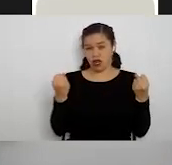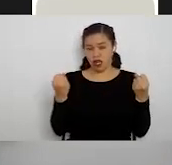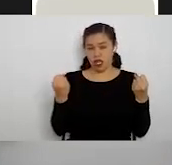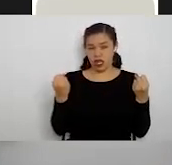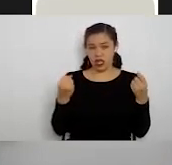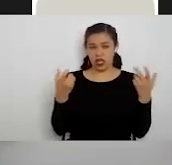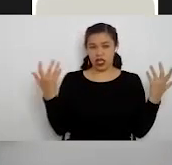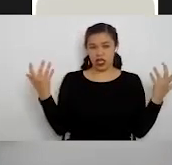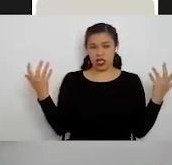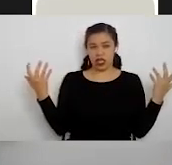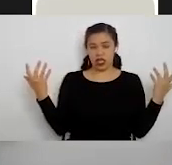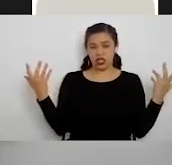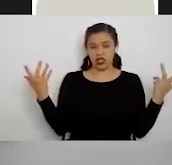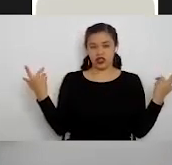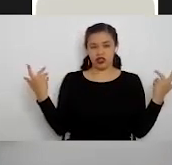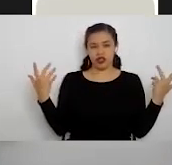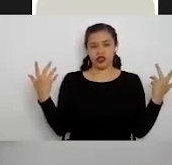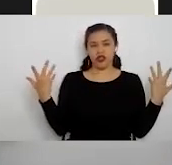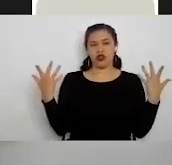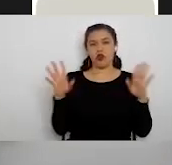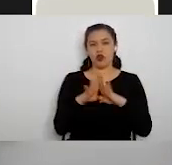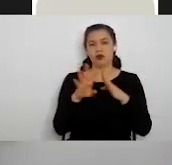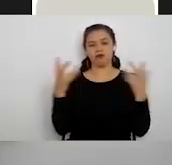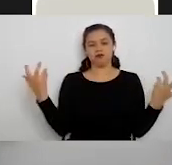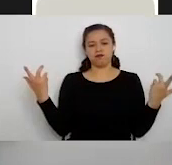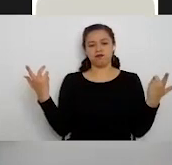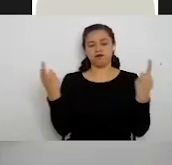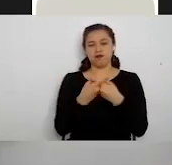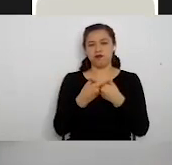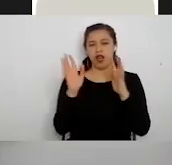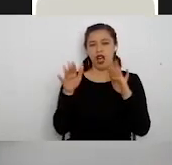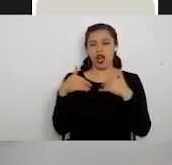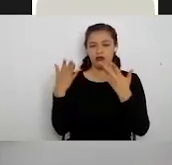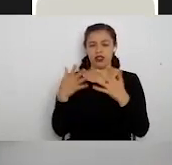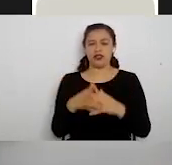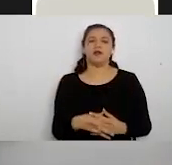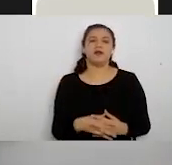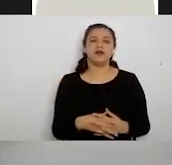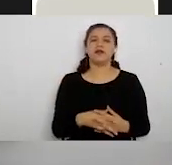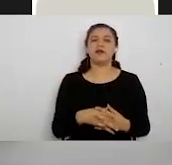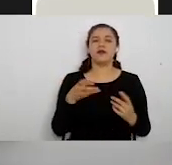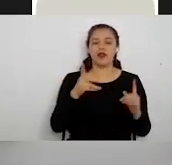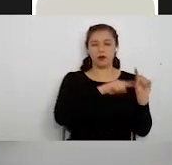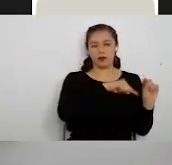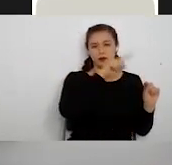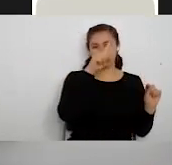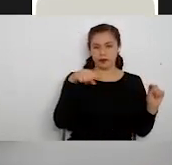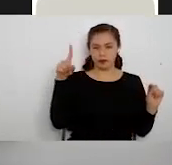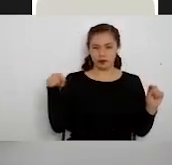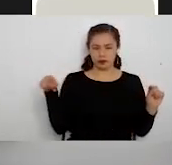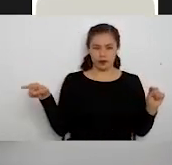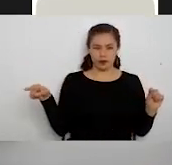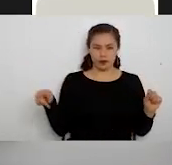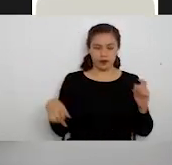choques externos. ¿Y cómo ha venido? Esto es un diagrama de cada